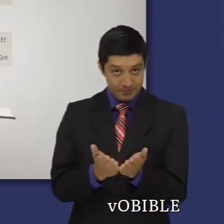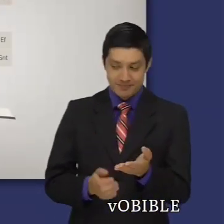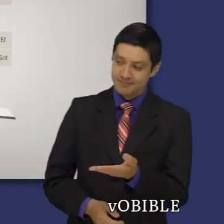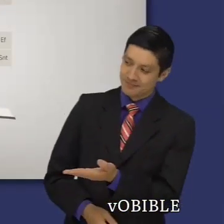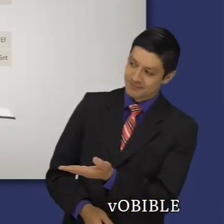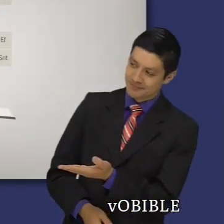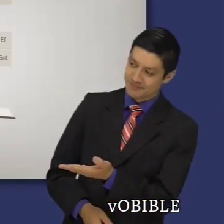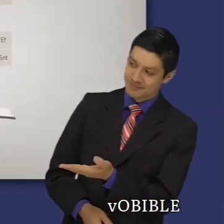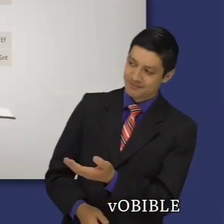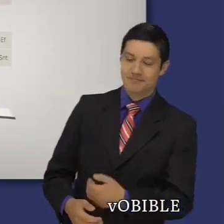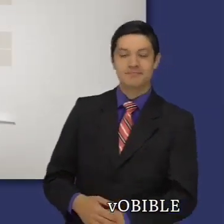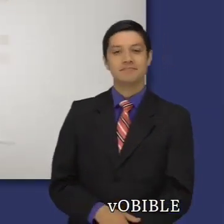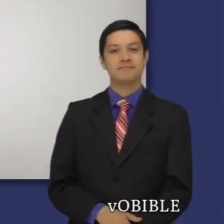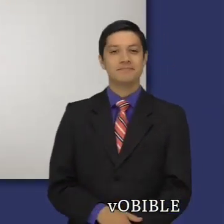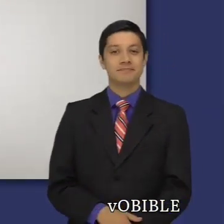Información sobre Mateo.